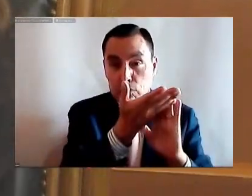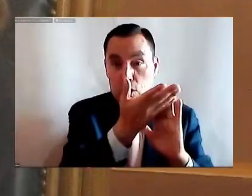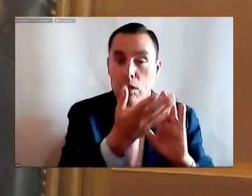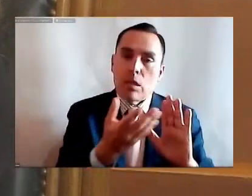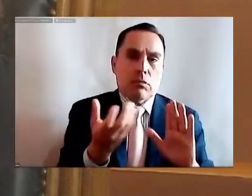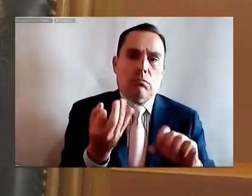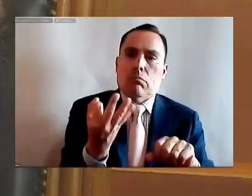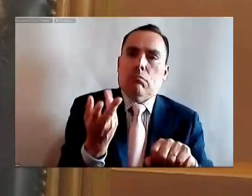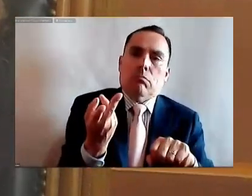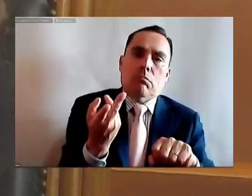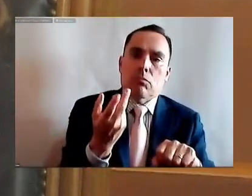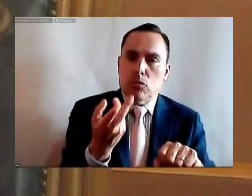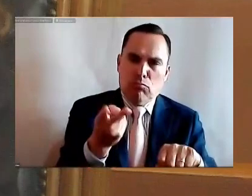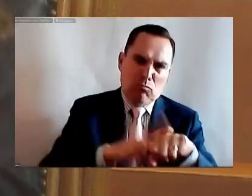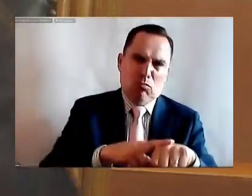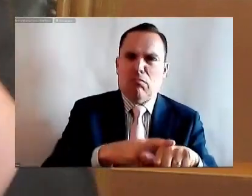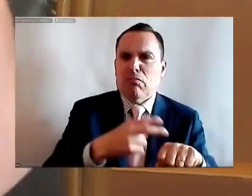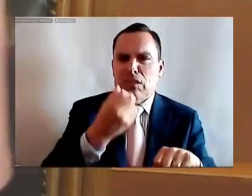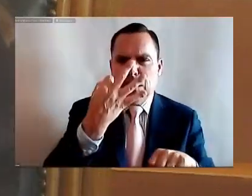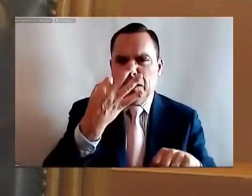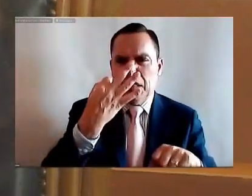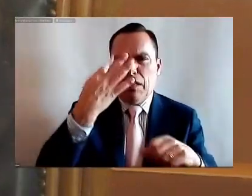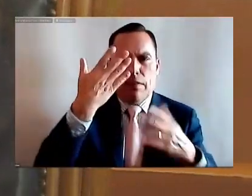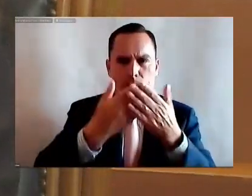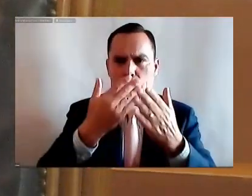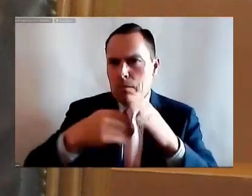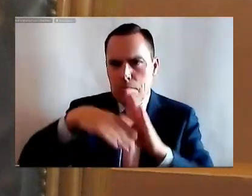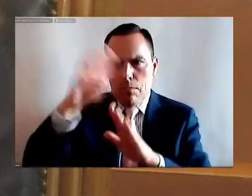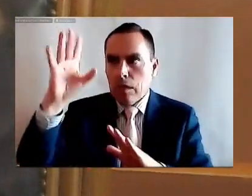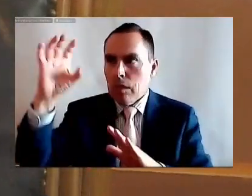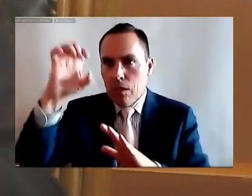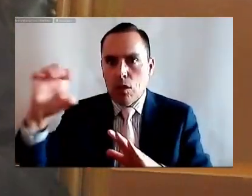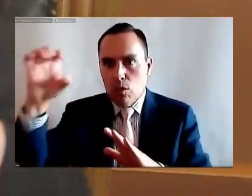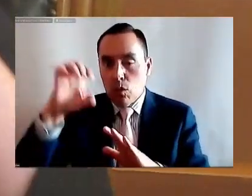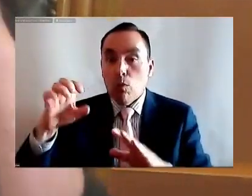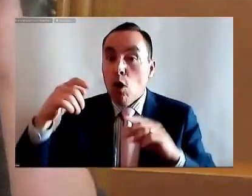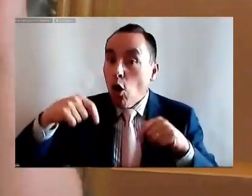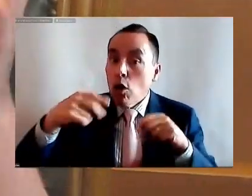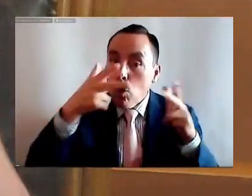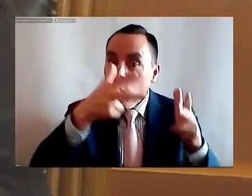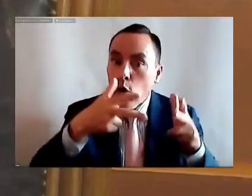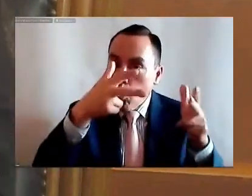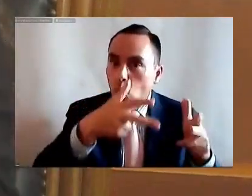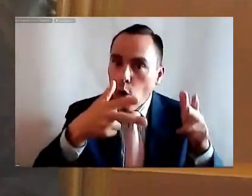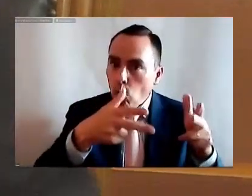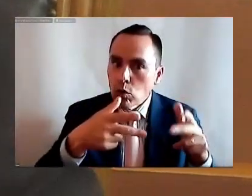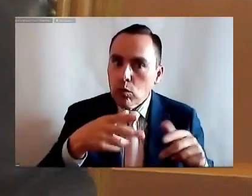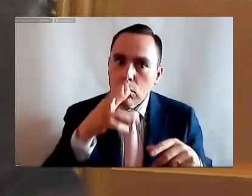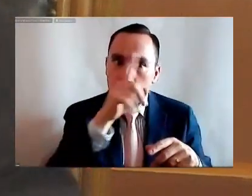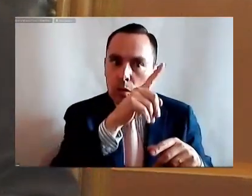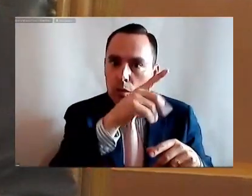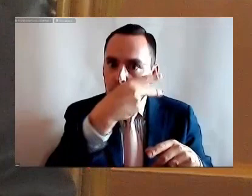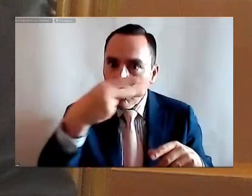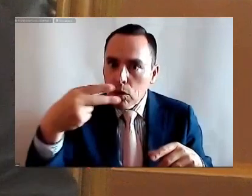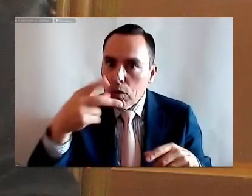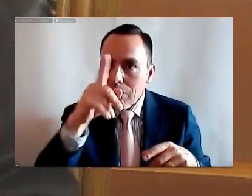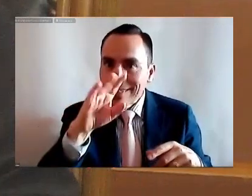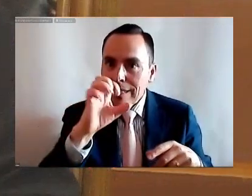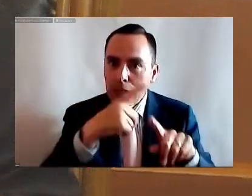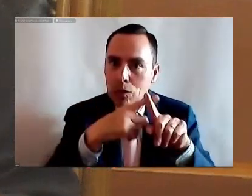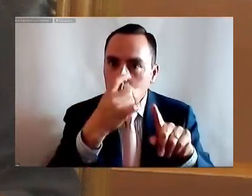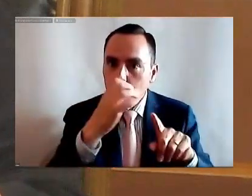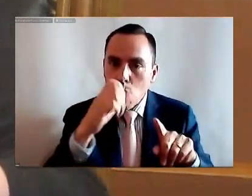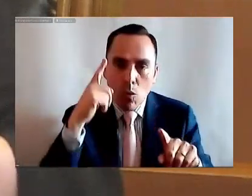las que reportan en Europa, porque a lo que hemos llamado acoso sexual involucra un conjunto de distintas,